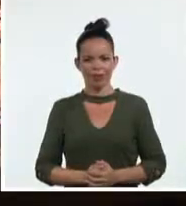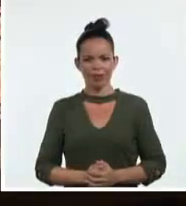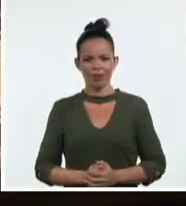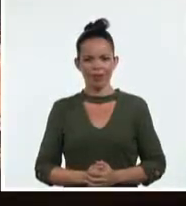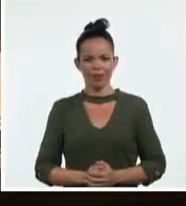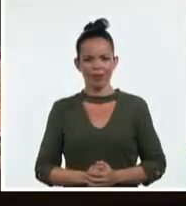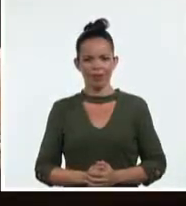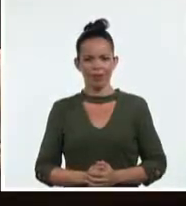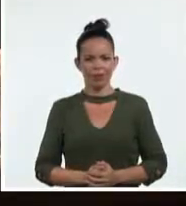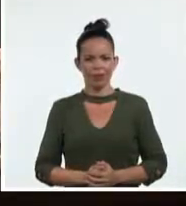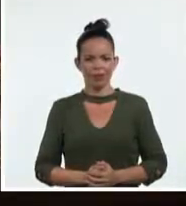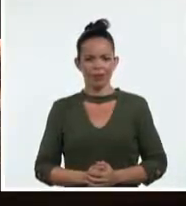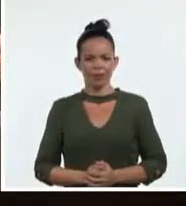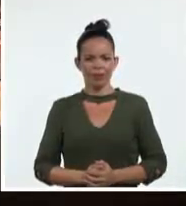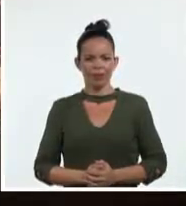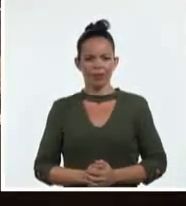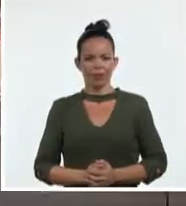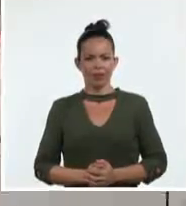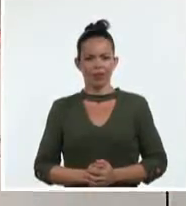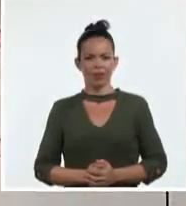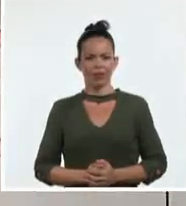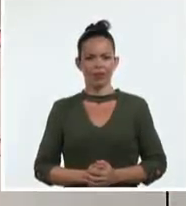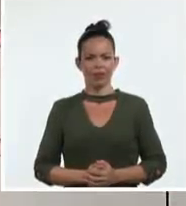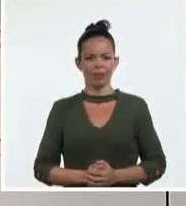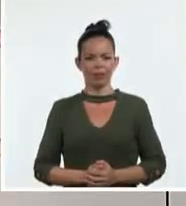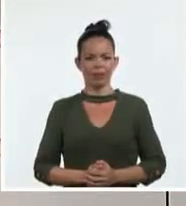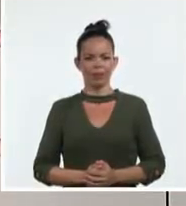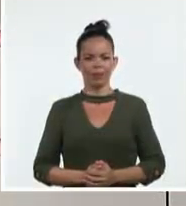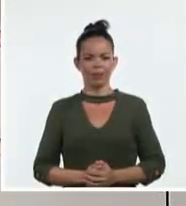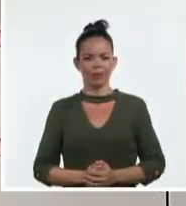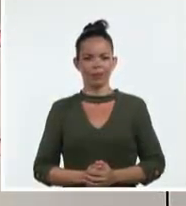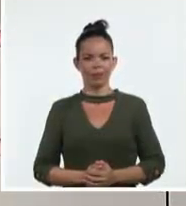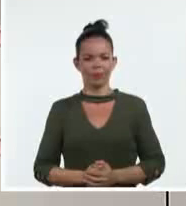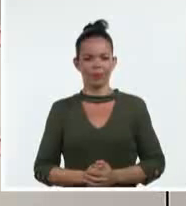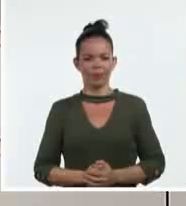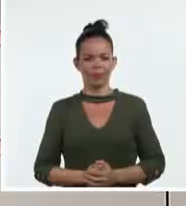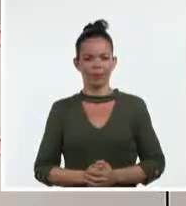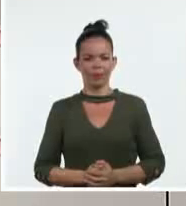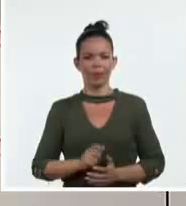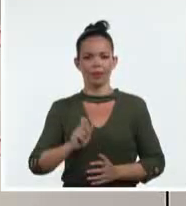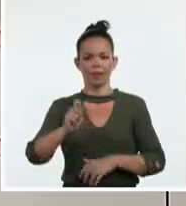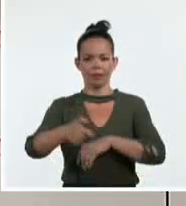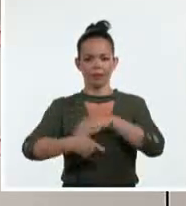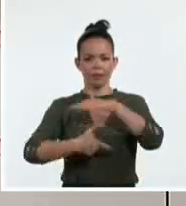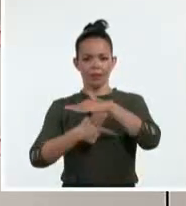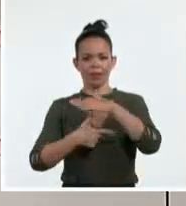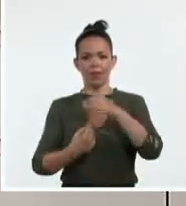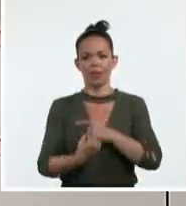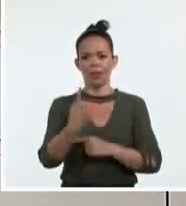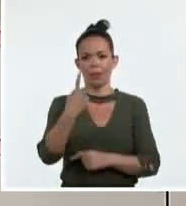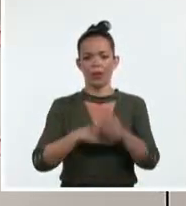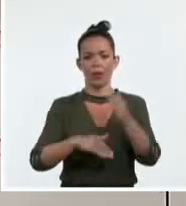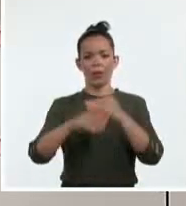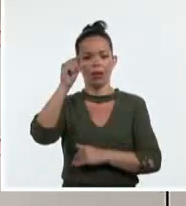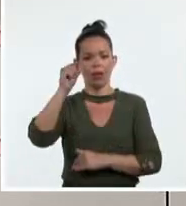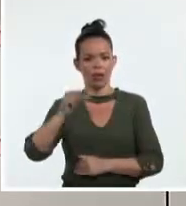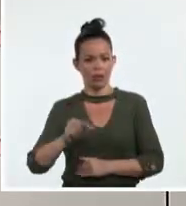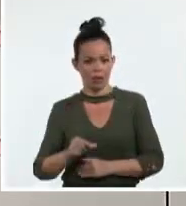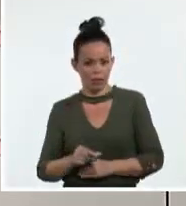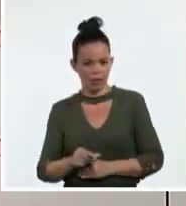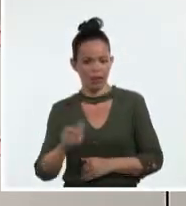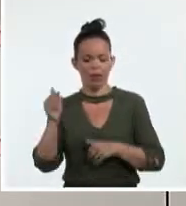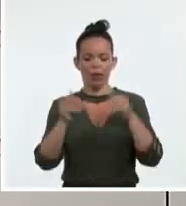Sistema Informativo de la Televisión Cubana. La viceprimera ministra Inés María Chacman participó en la